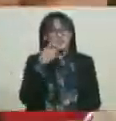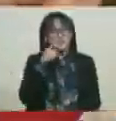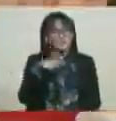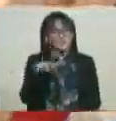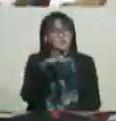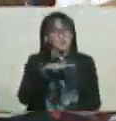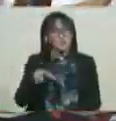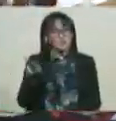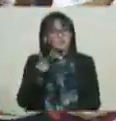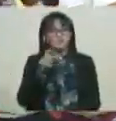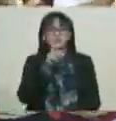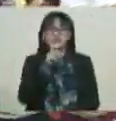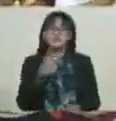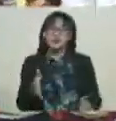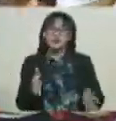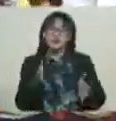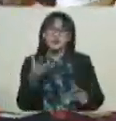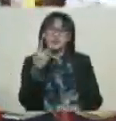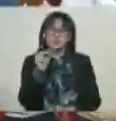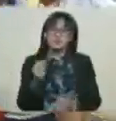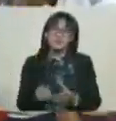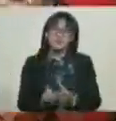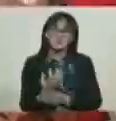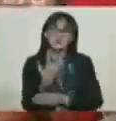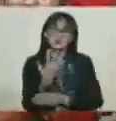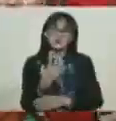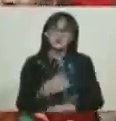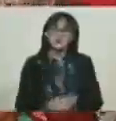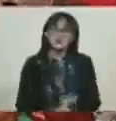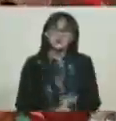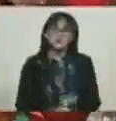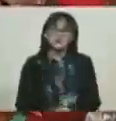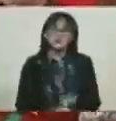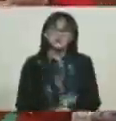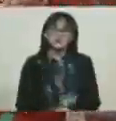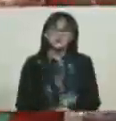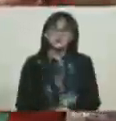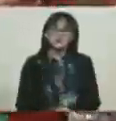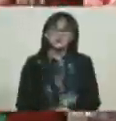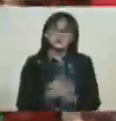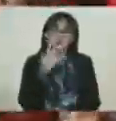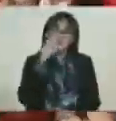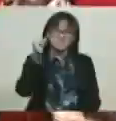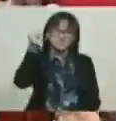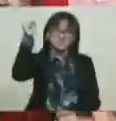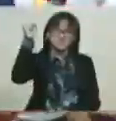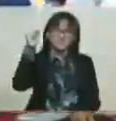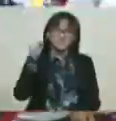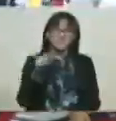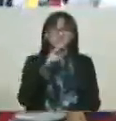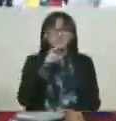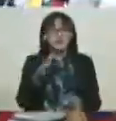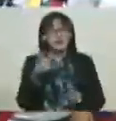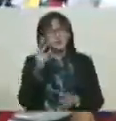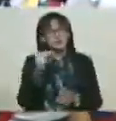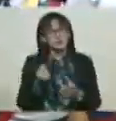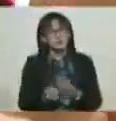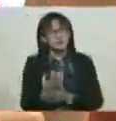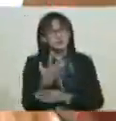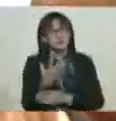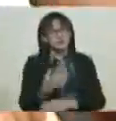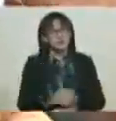venezuela quién va a ganar el 20 de mayo el 20 de mayo